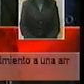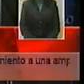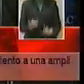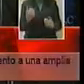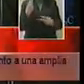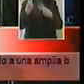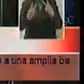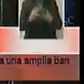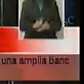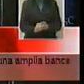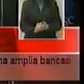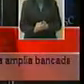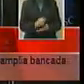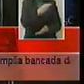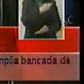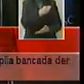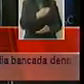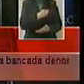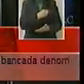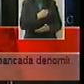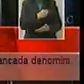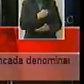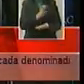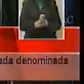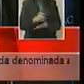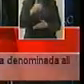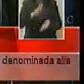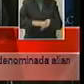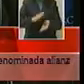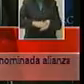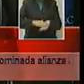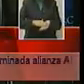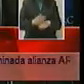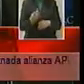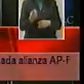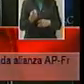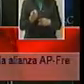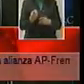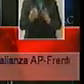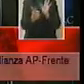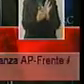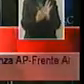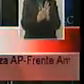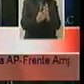Estas visitas que ha estado haciendo la ministra de Patricia Salas respecto de la carrera docente,